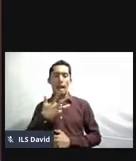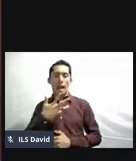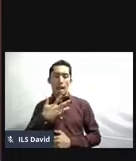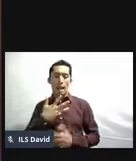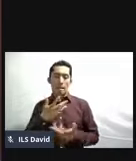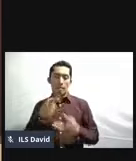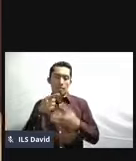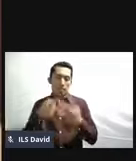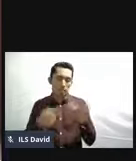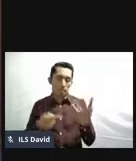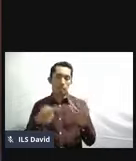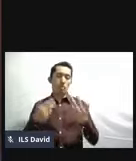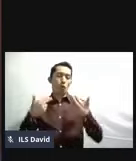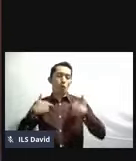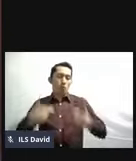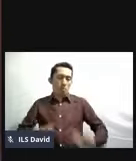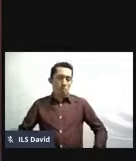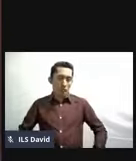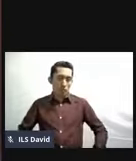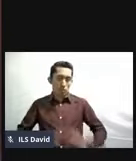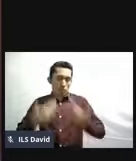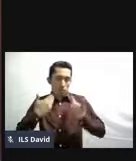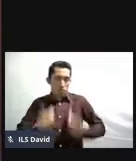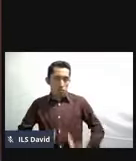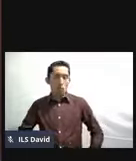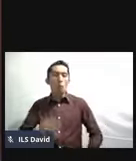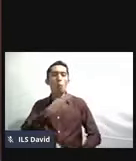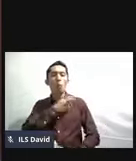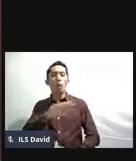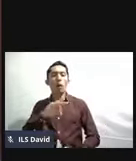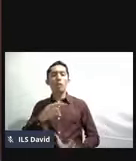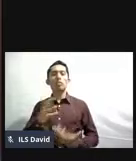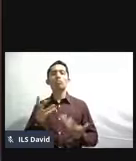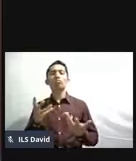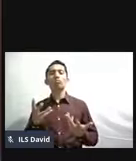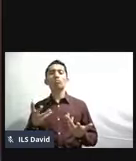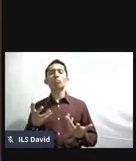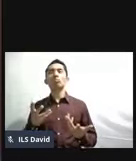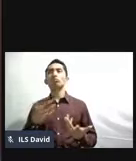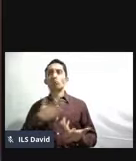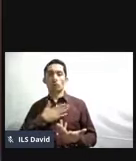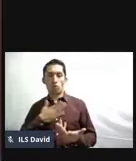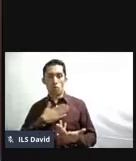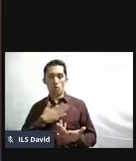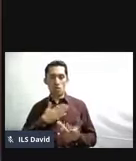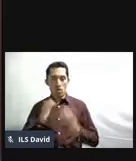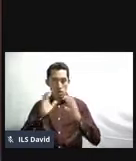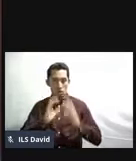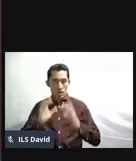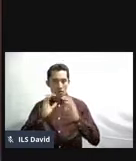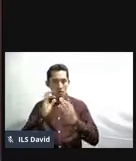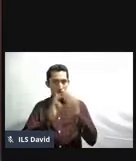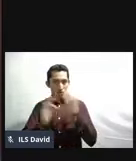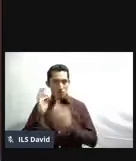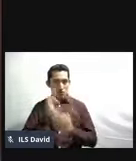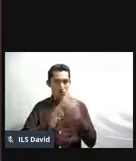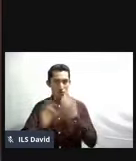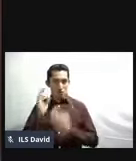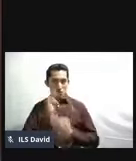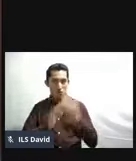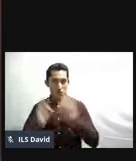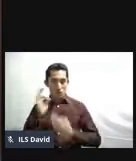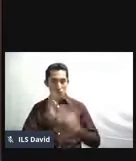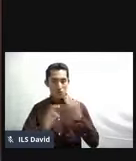en el ser humano de atender todo lo que conlleva a su cuidado. No es al cuidado de